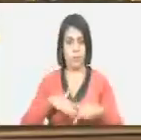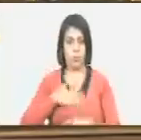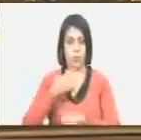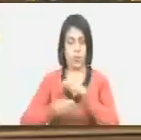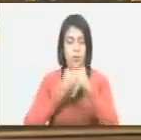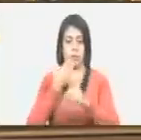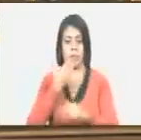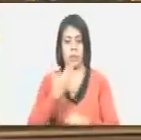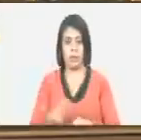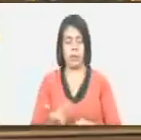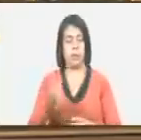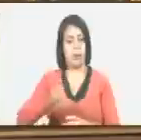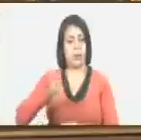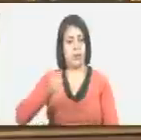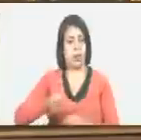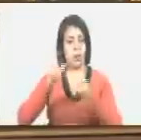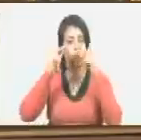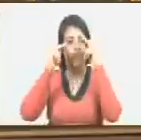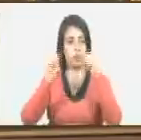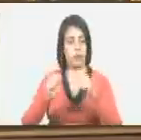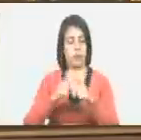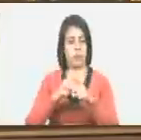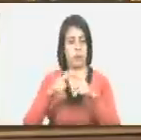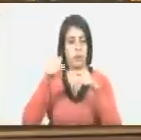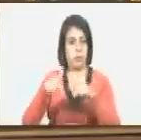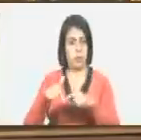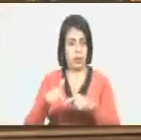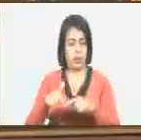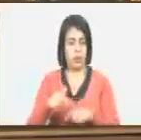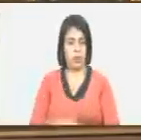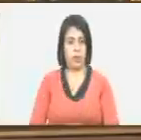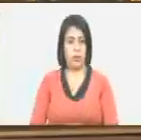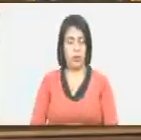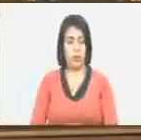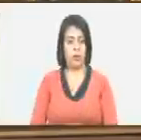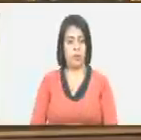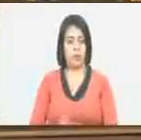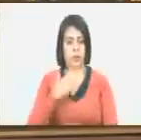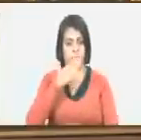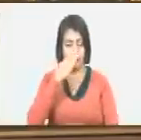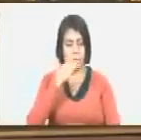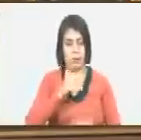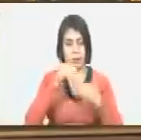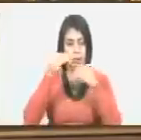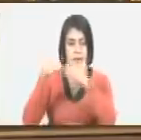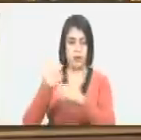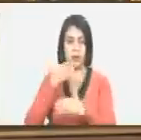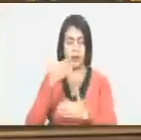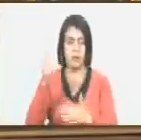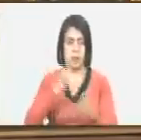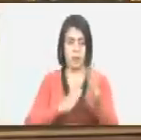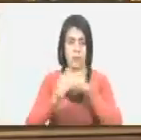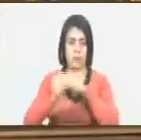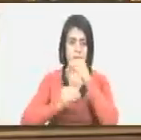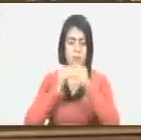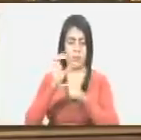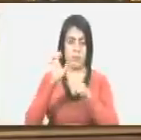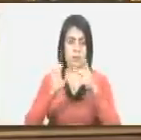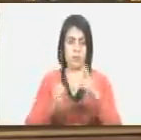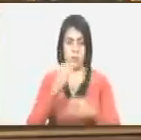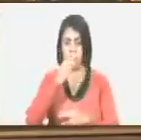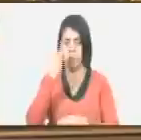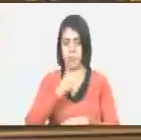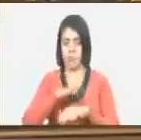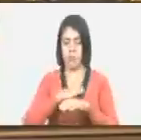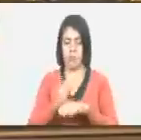podrá solicitar al Tribunal Especializado el desistimiento cuando sobrevengan elementos de convicción